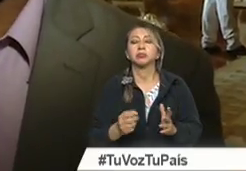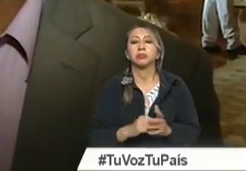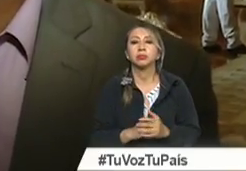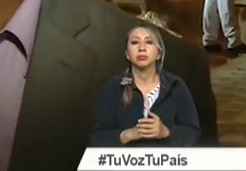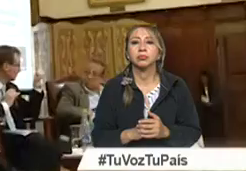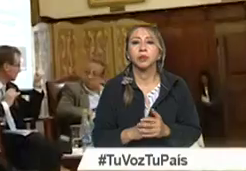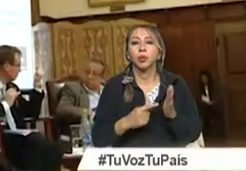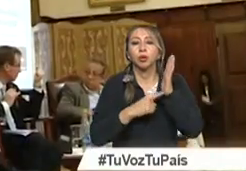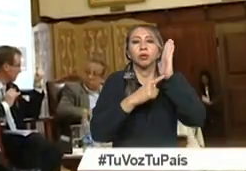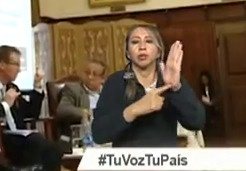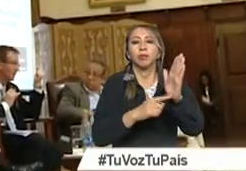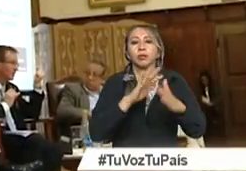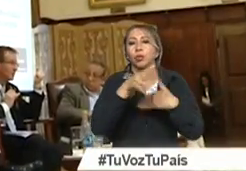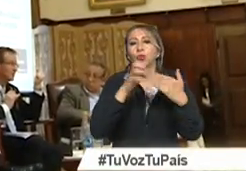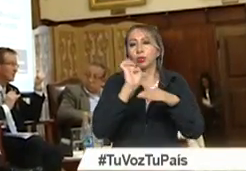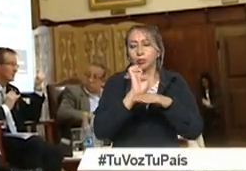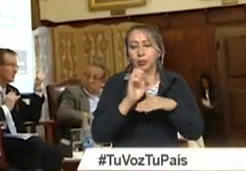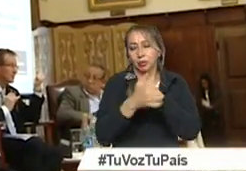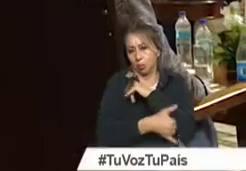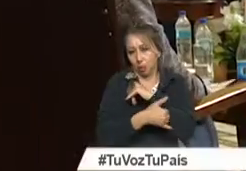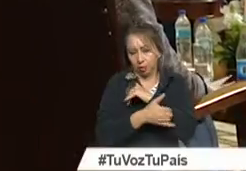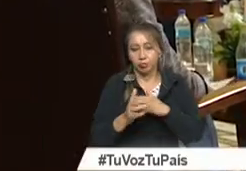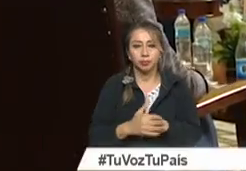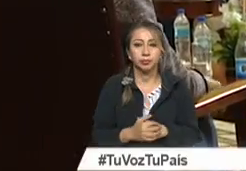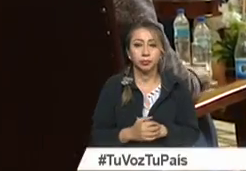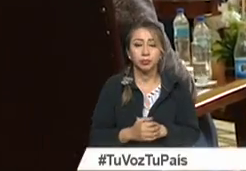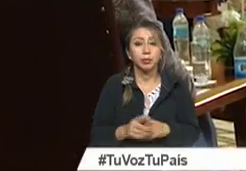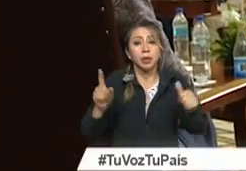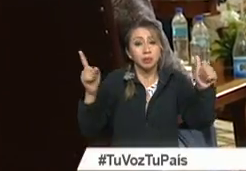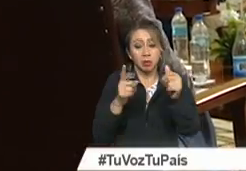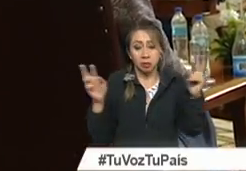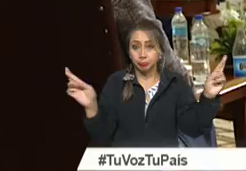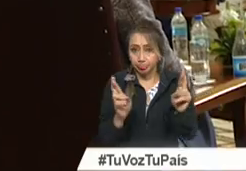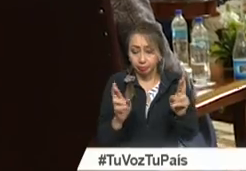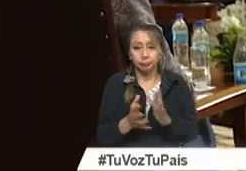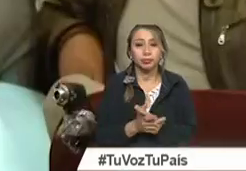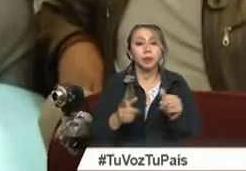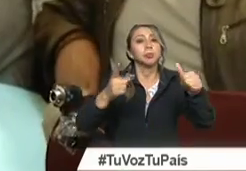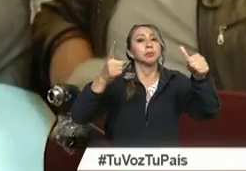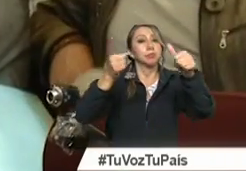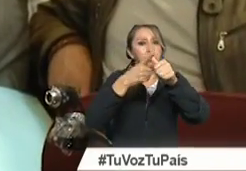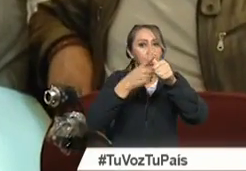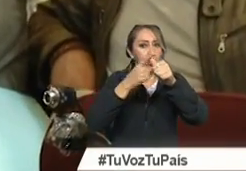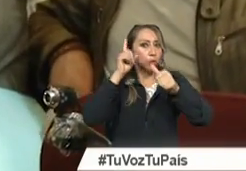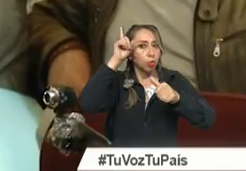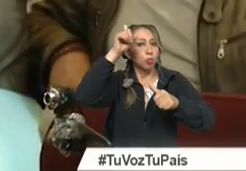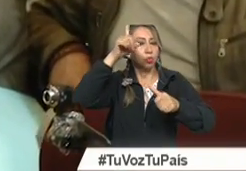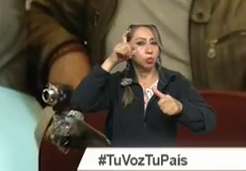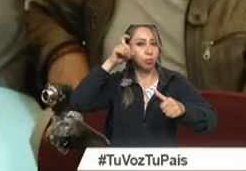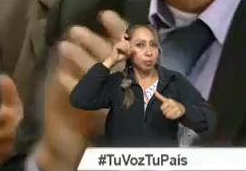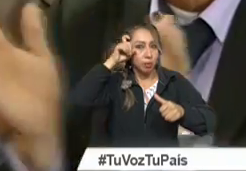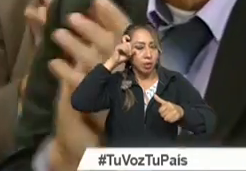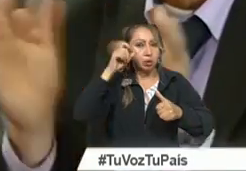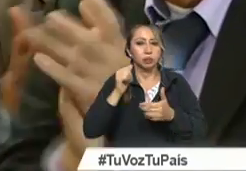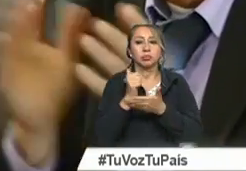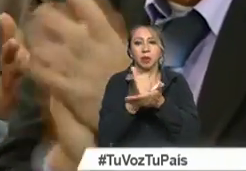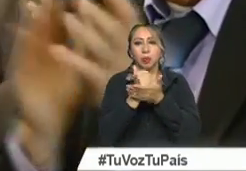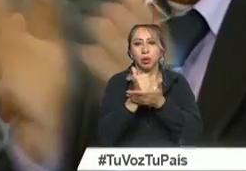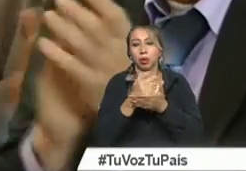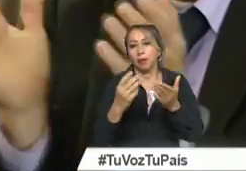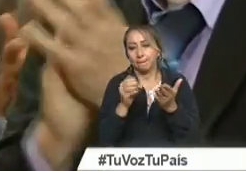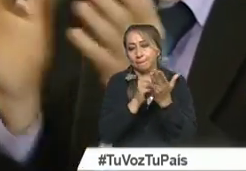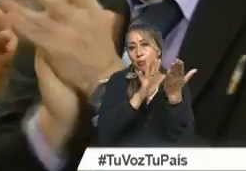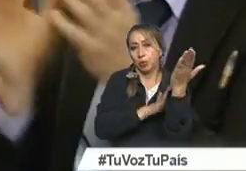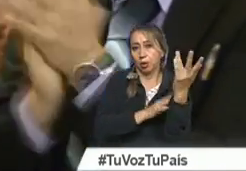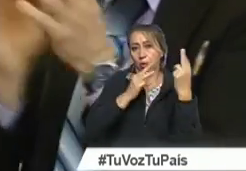mundiales entre las principales conclusiones de este encuentro está incluir a los gobiernos seccionales para crear el plan nacional